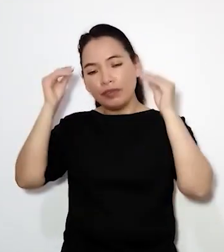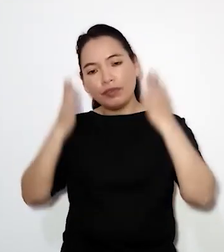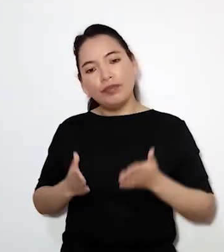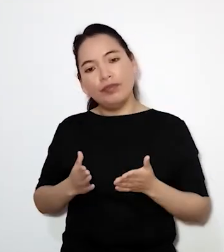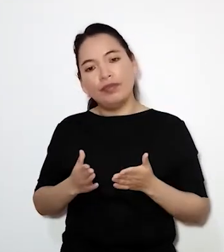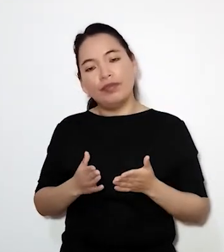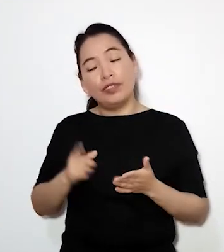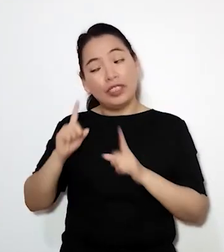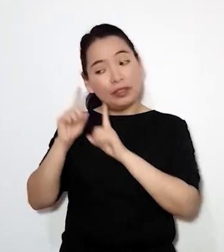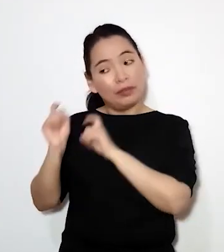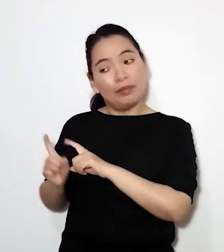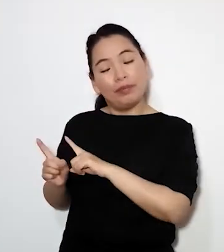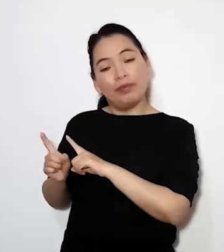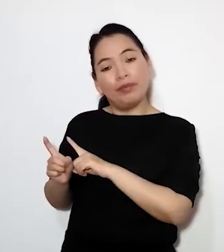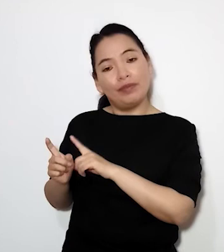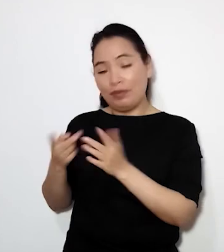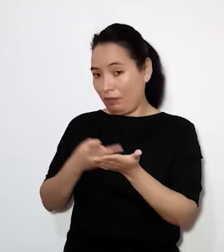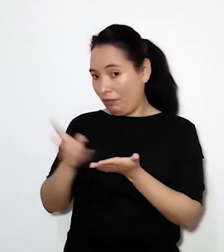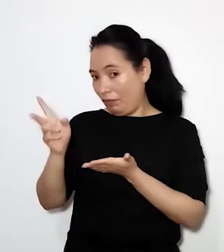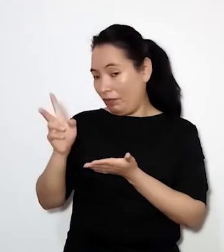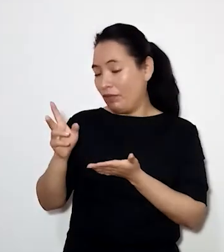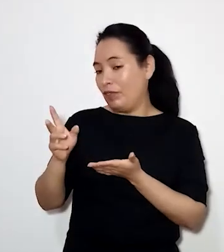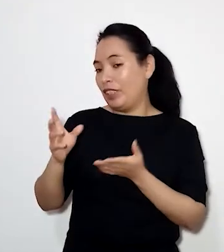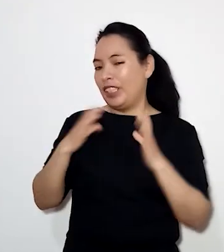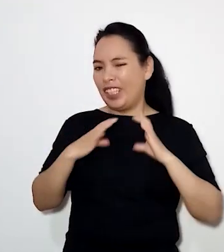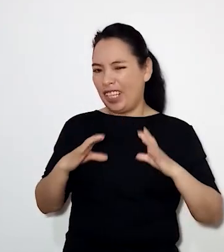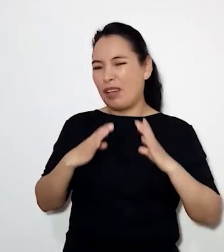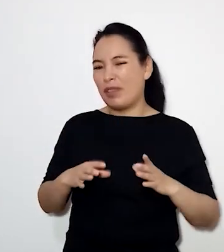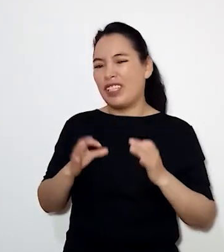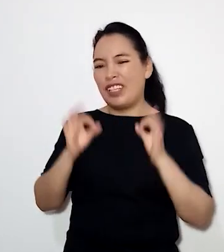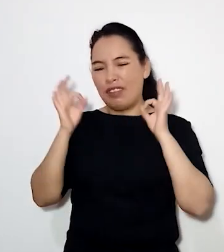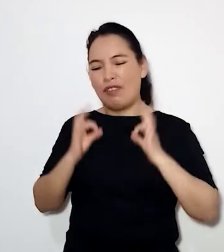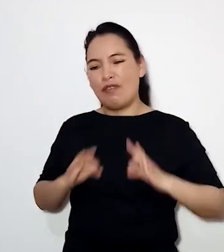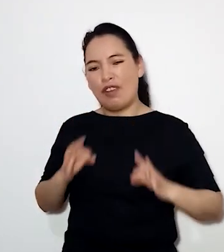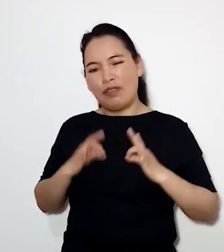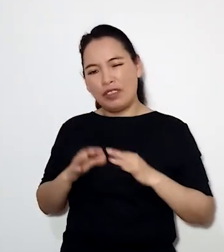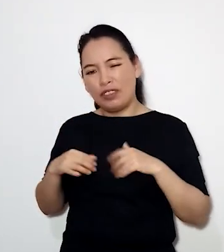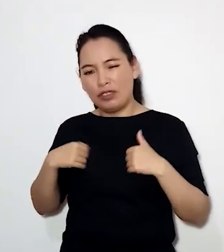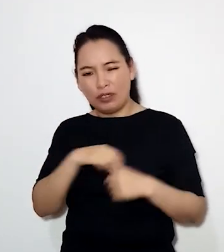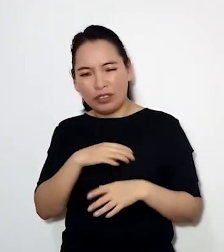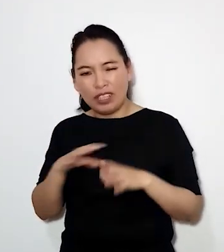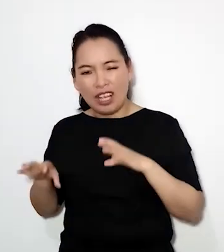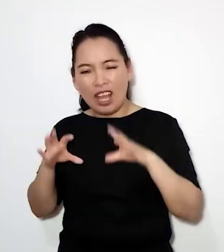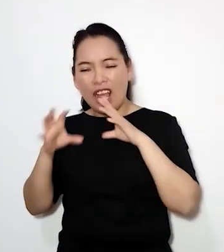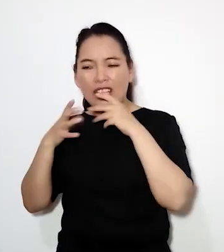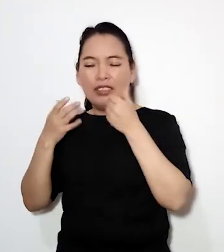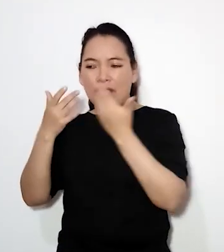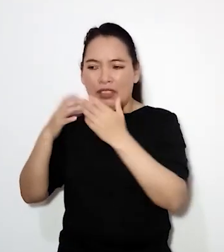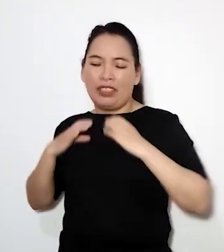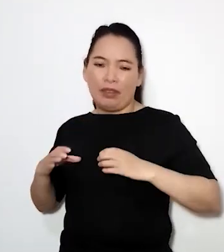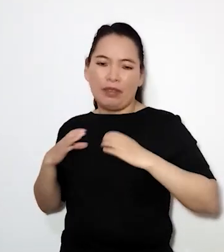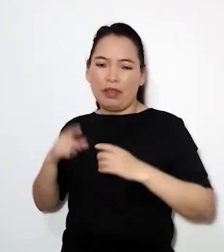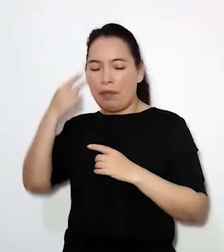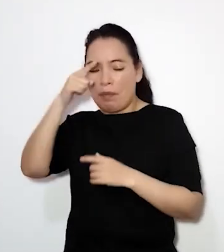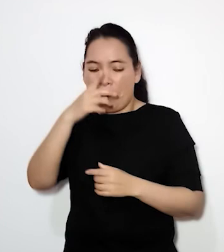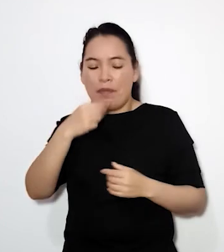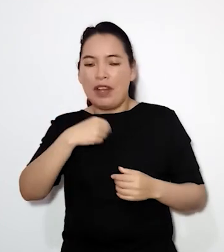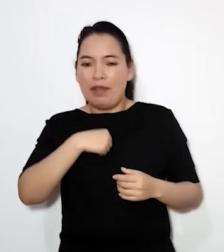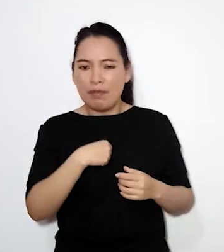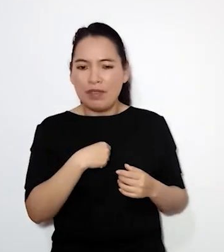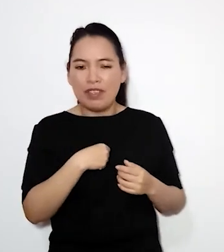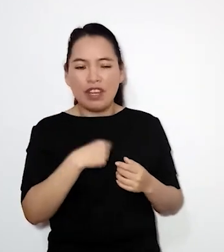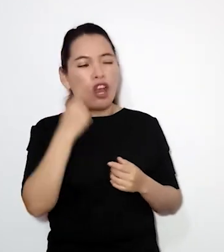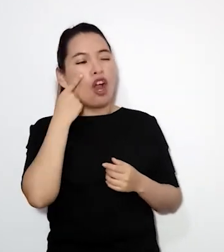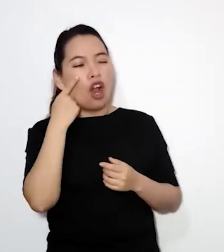las capacitaciones, las formaciones que estamos haciendo son capacitaciones que me habilitan para conocer, para estar cerca,